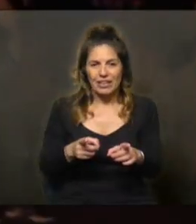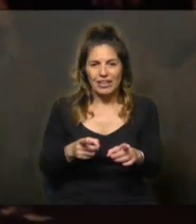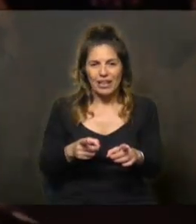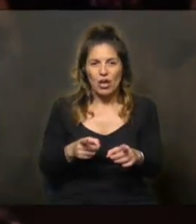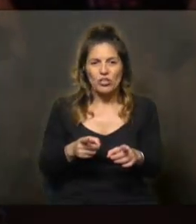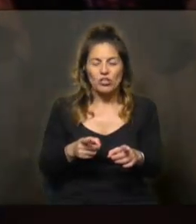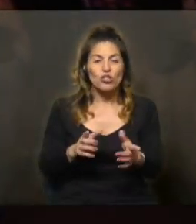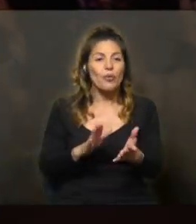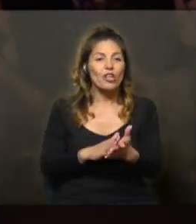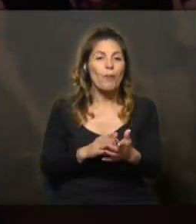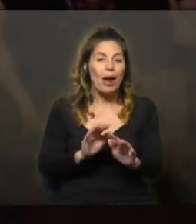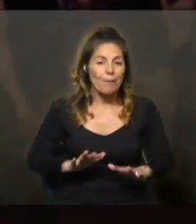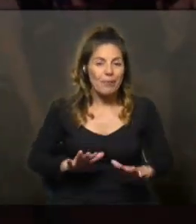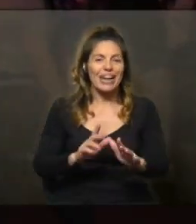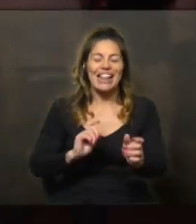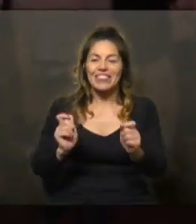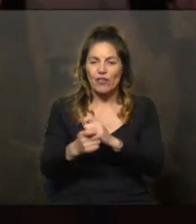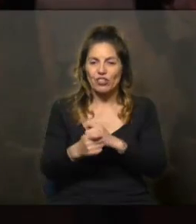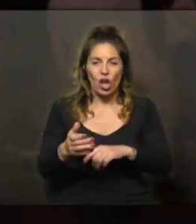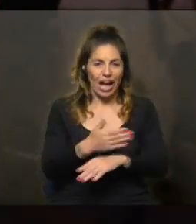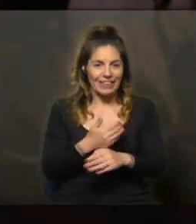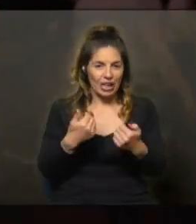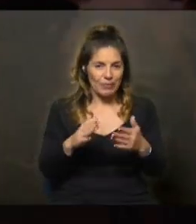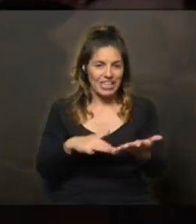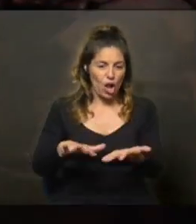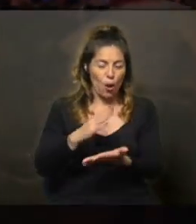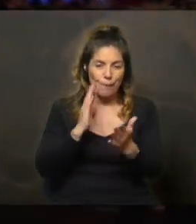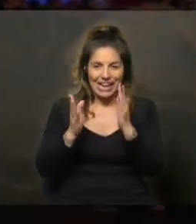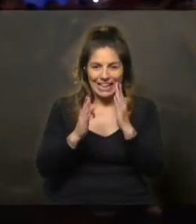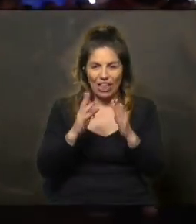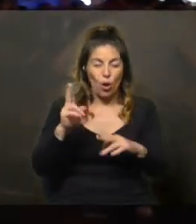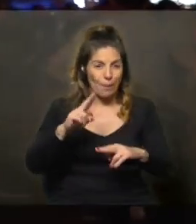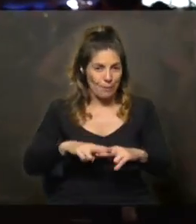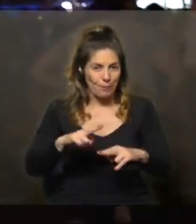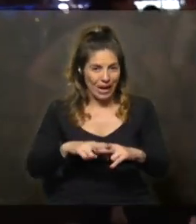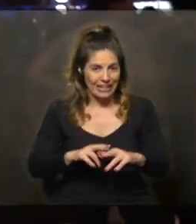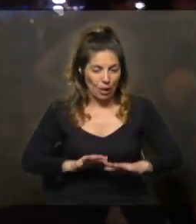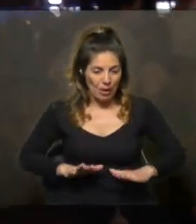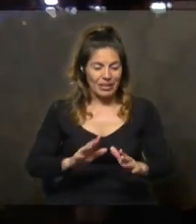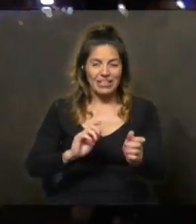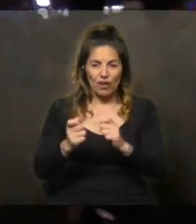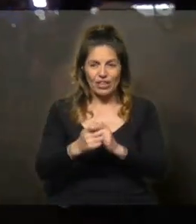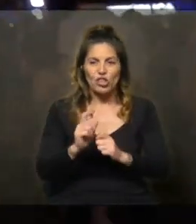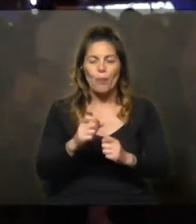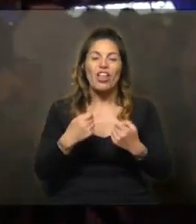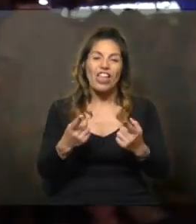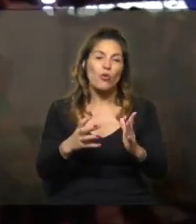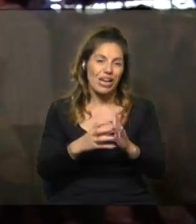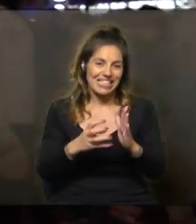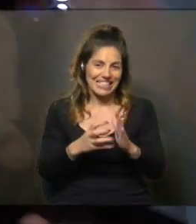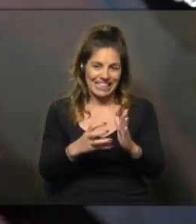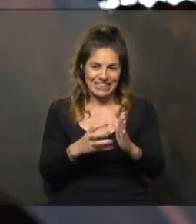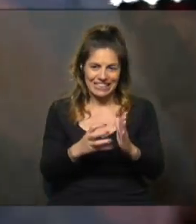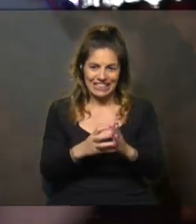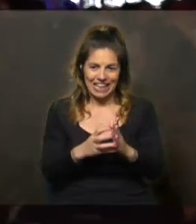todo hano Maite para preparar la transición antes de que abran los mercados el martes o sea preparar la transición no pero dar una señal